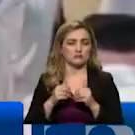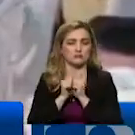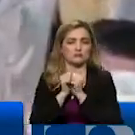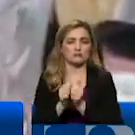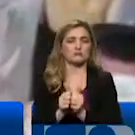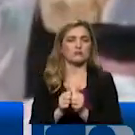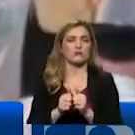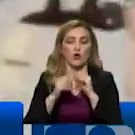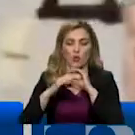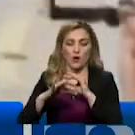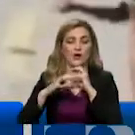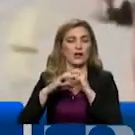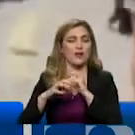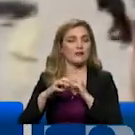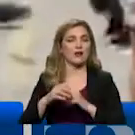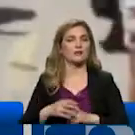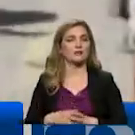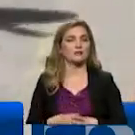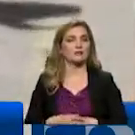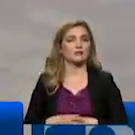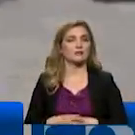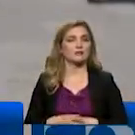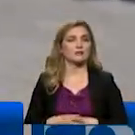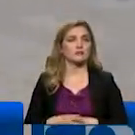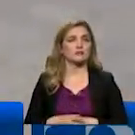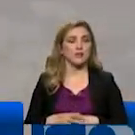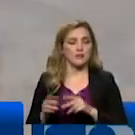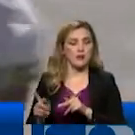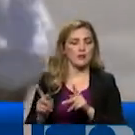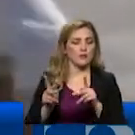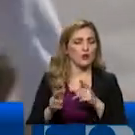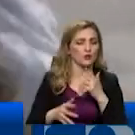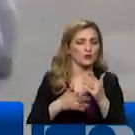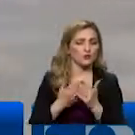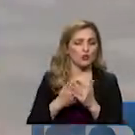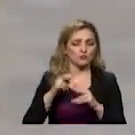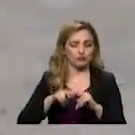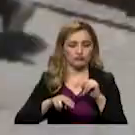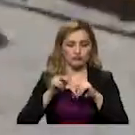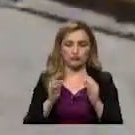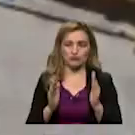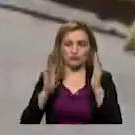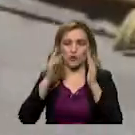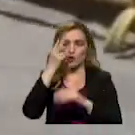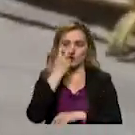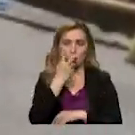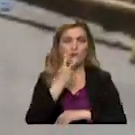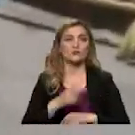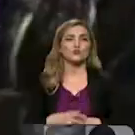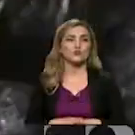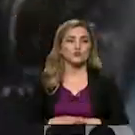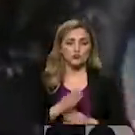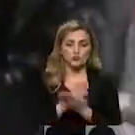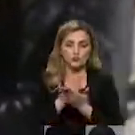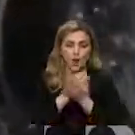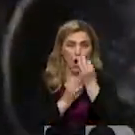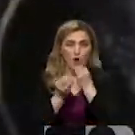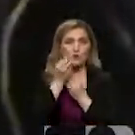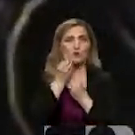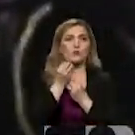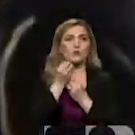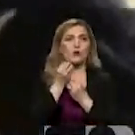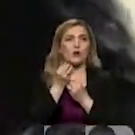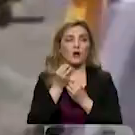unidad. Guaranda, dijo el burgomaestre, está preparada con toda su infraestructura hotelera, con su gastronomía, con